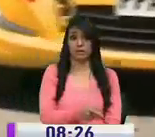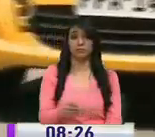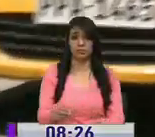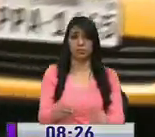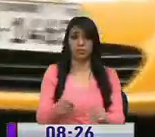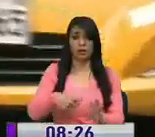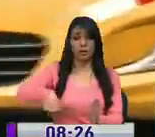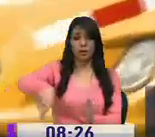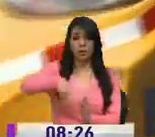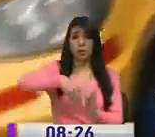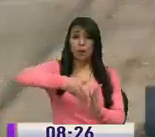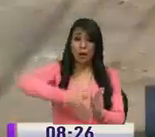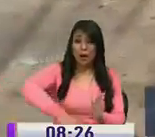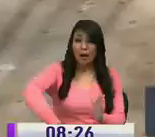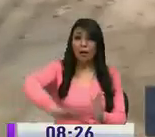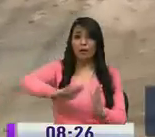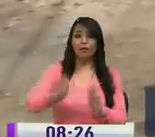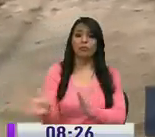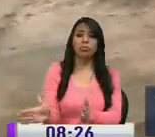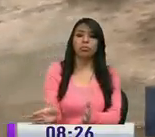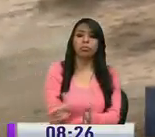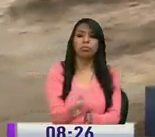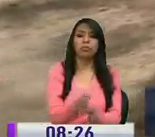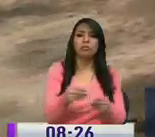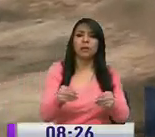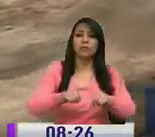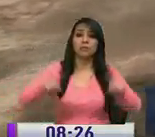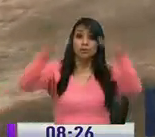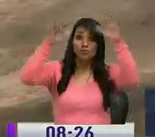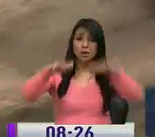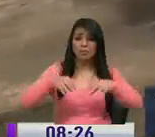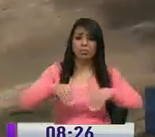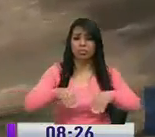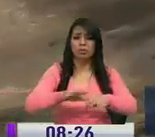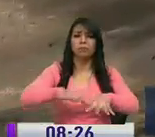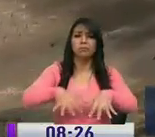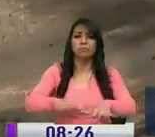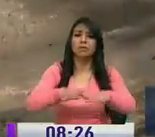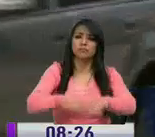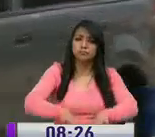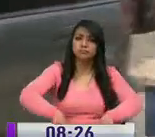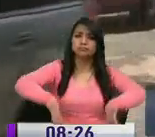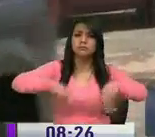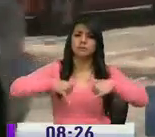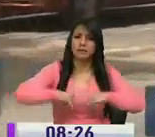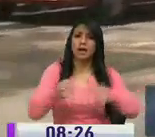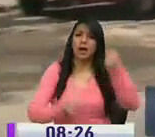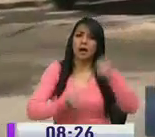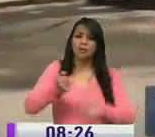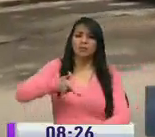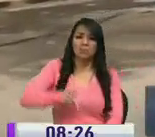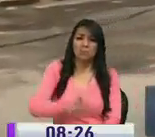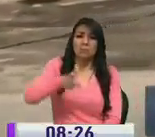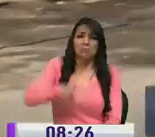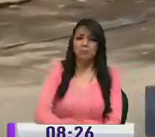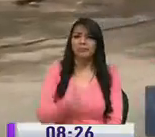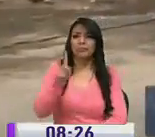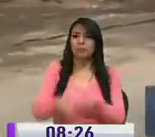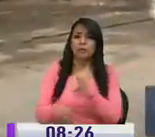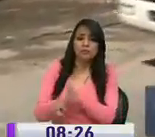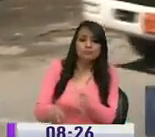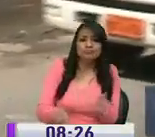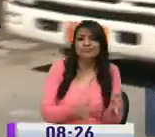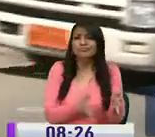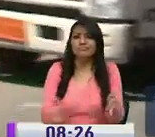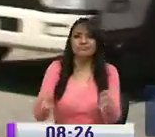hueco más hondo. Cuando llueve se hace lodo y se hace cocha y sigue hundiéndose. Los carros pasan por allá, no pasan por acá.